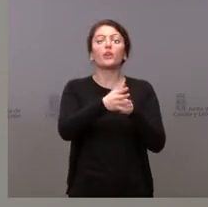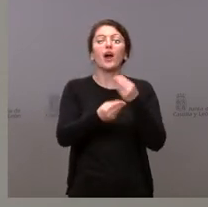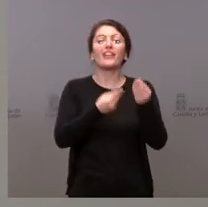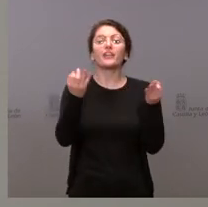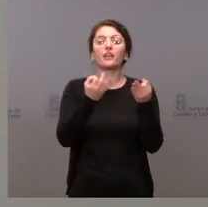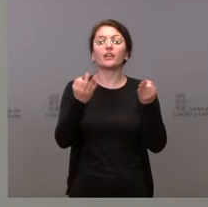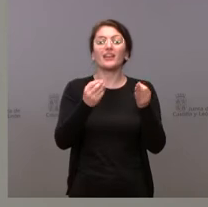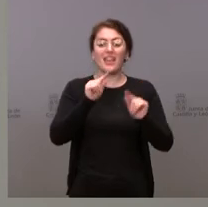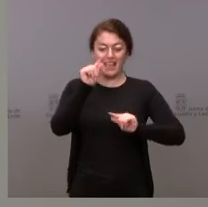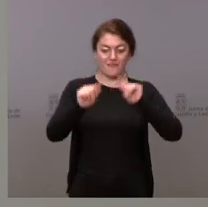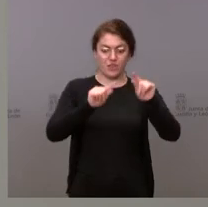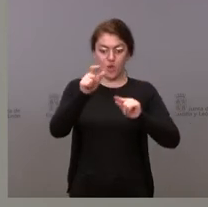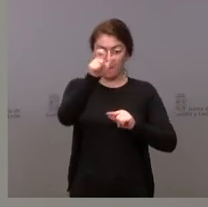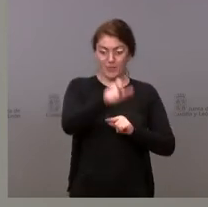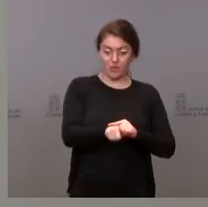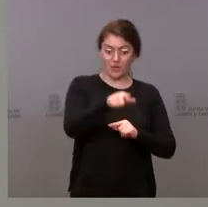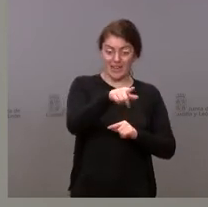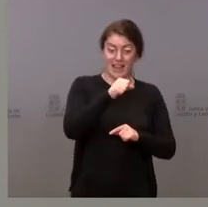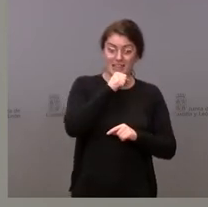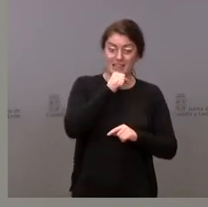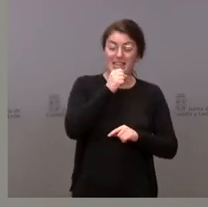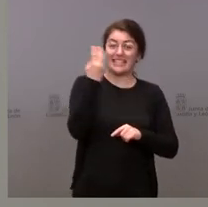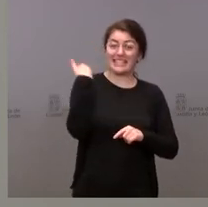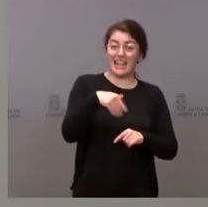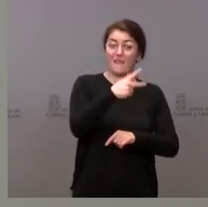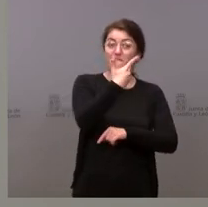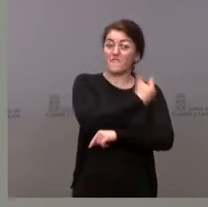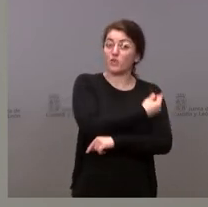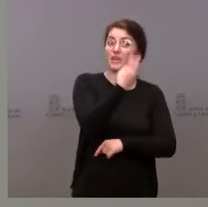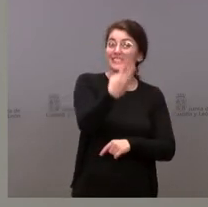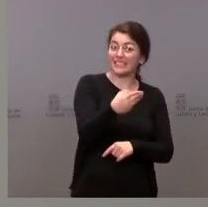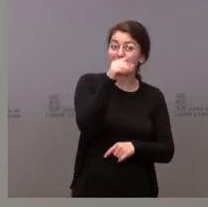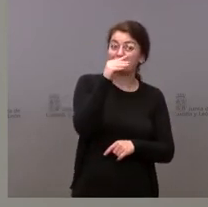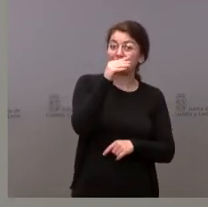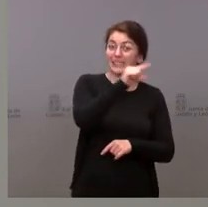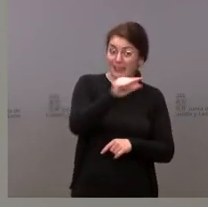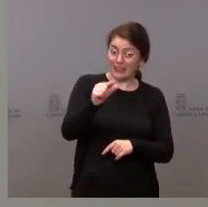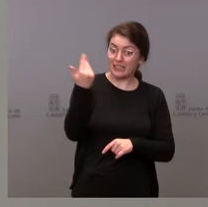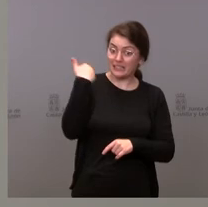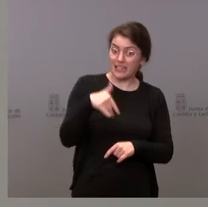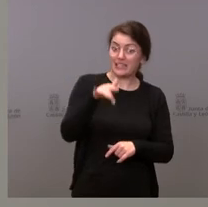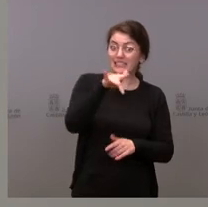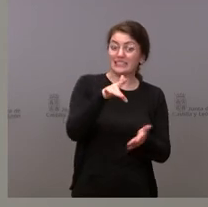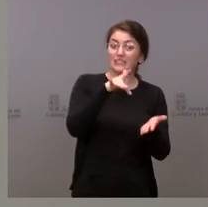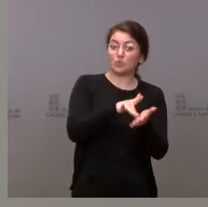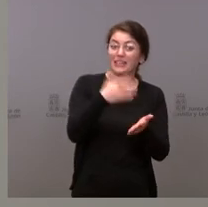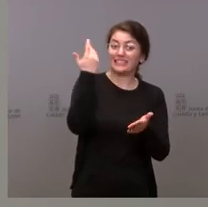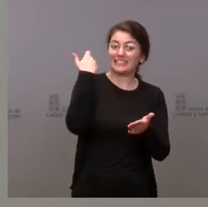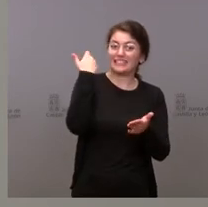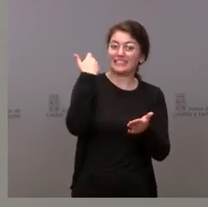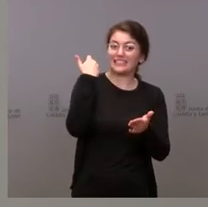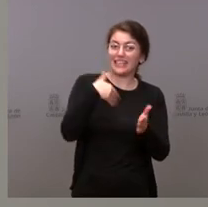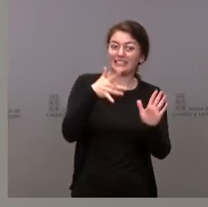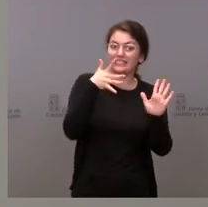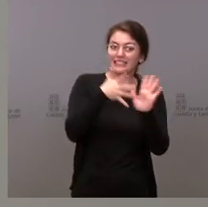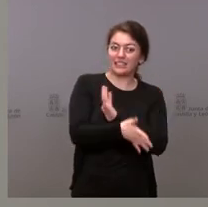persona con tres vacunas como son las personas mayores lo que hace es provocar una situación de descompensación de otras